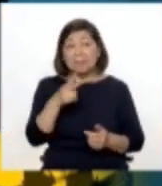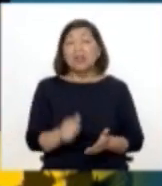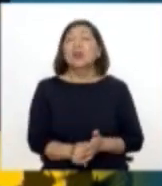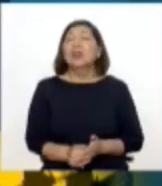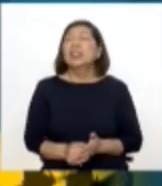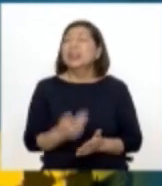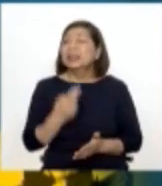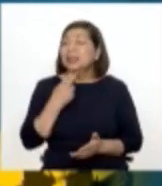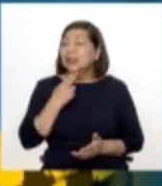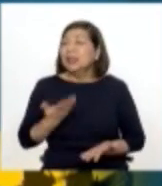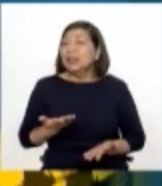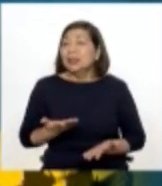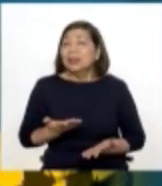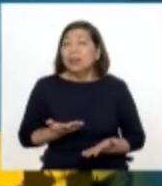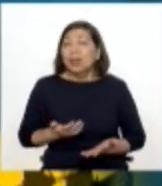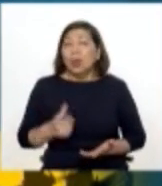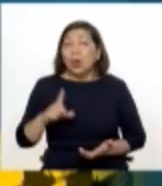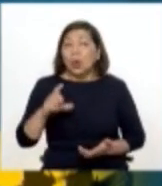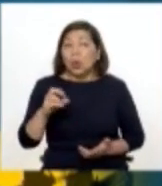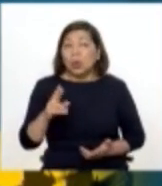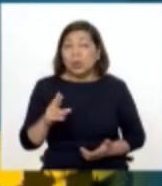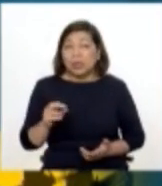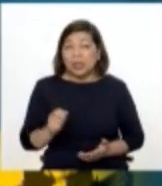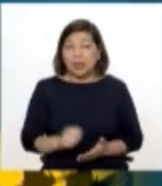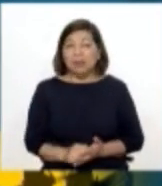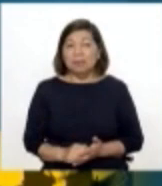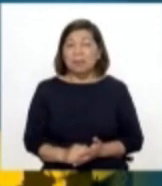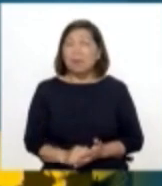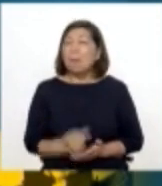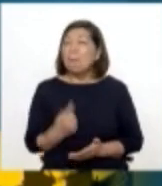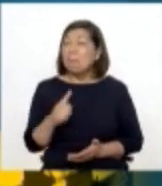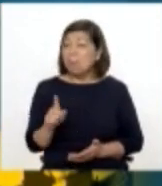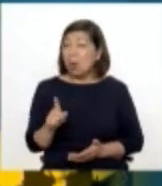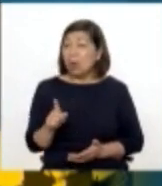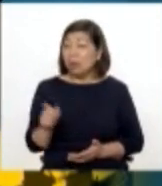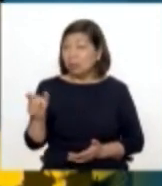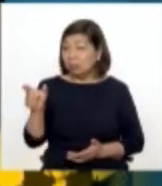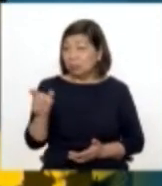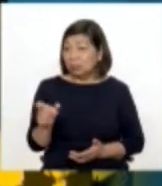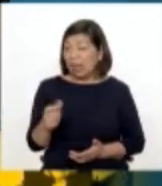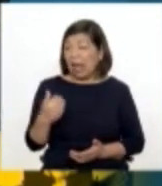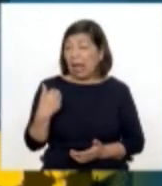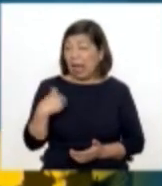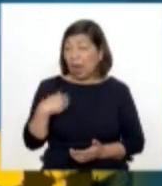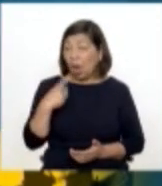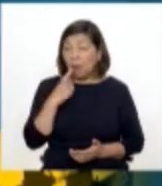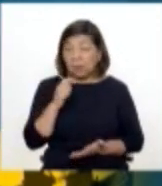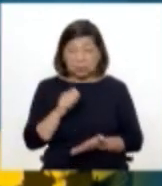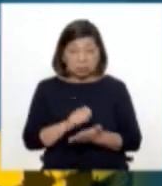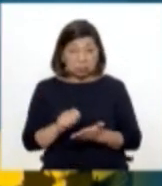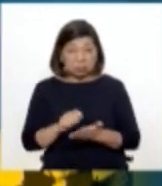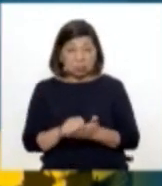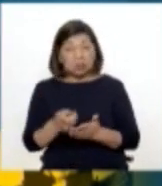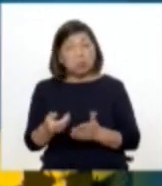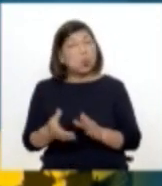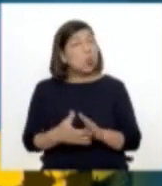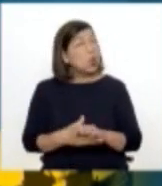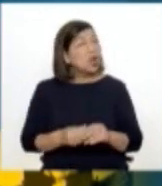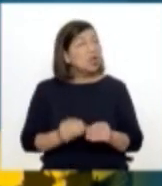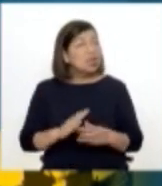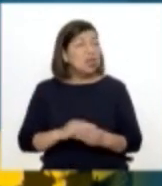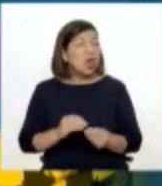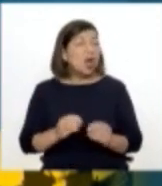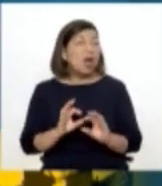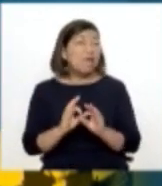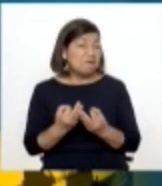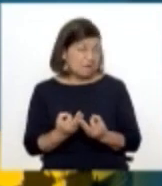bajo la dirección de Lucero Medina Hu y escrita por el dramaturgo argentino Claudio Tolcachir. Esta es la historia de una familia